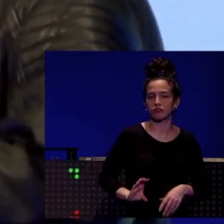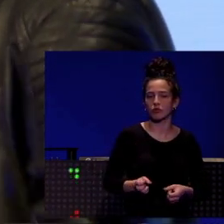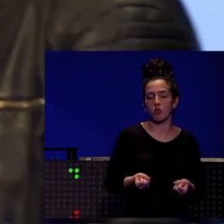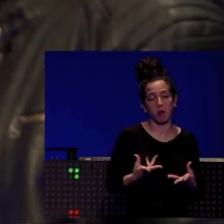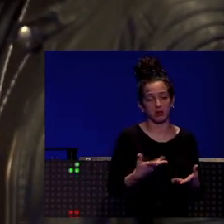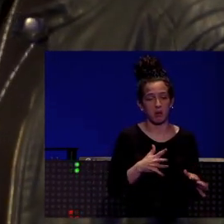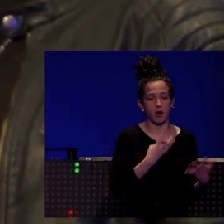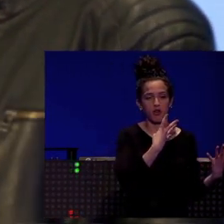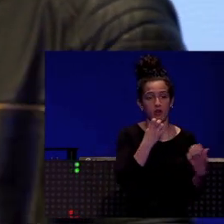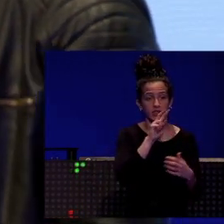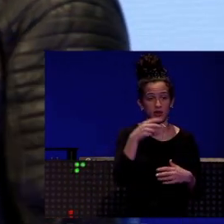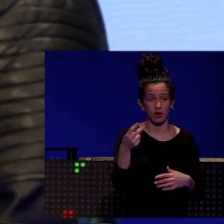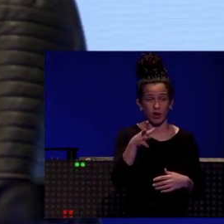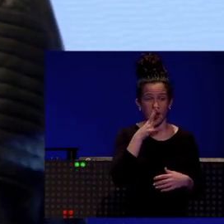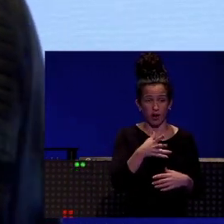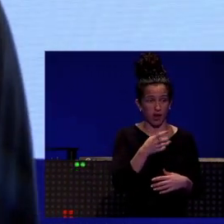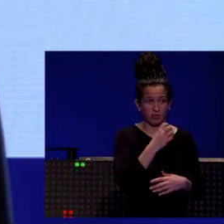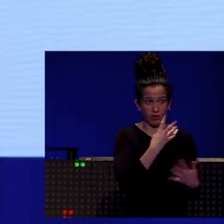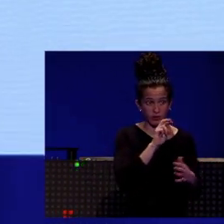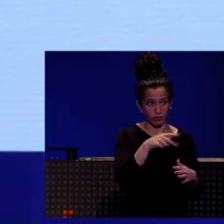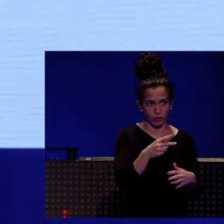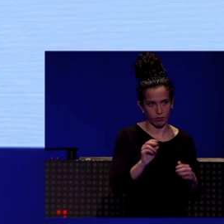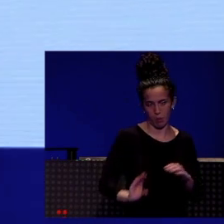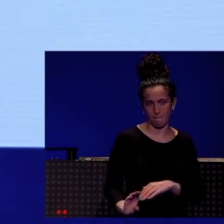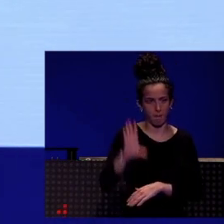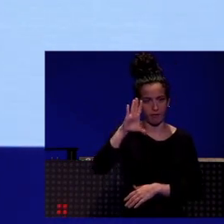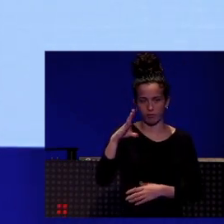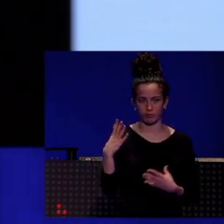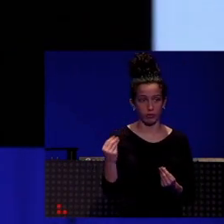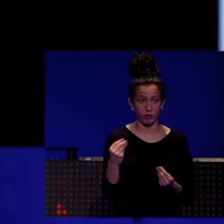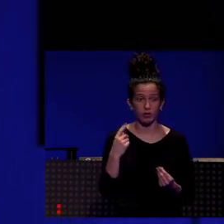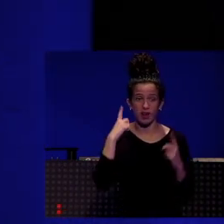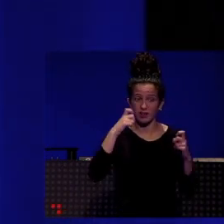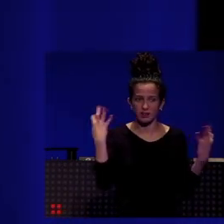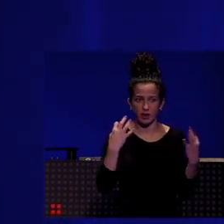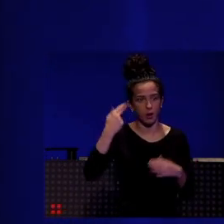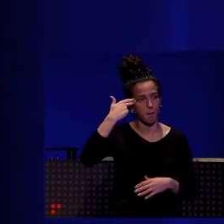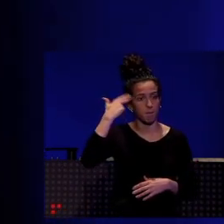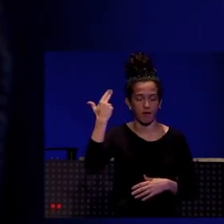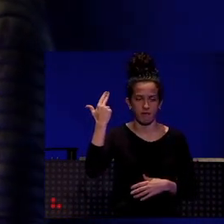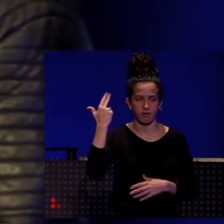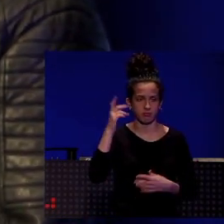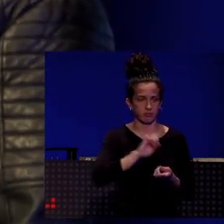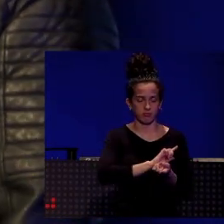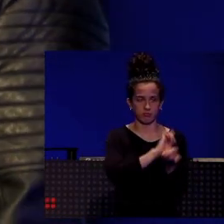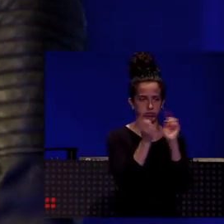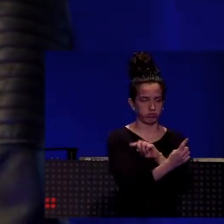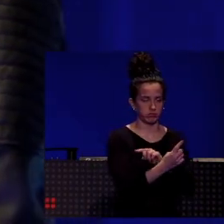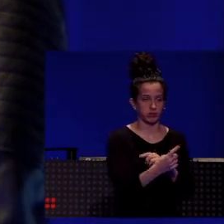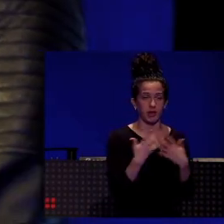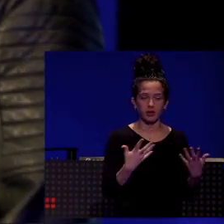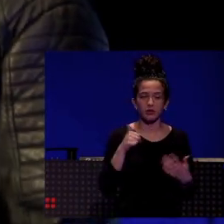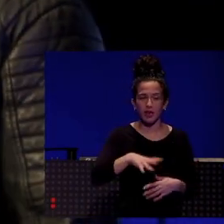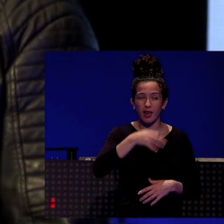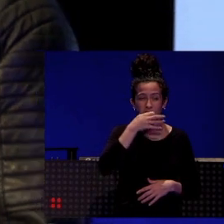tener muchísimo dinero y a intentar quitarme la vida así que mi consejo esta